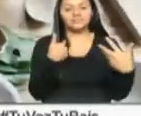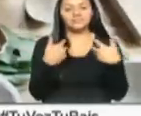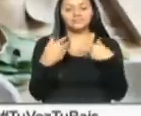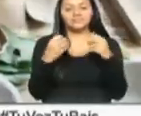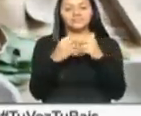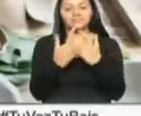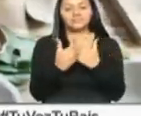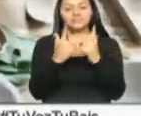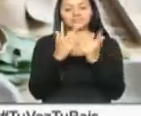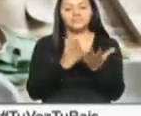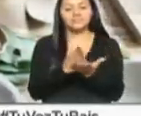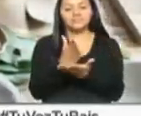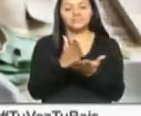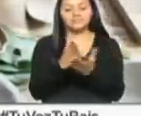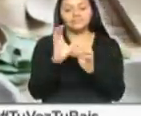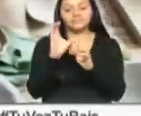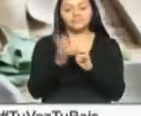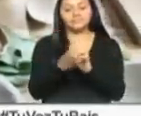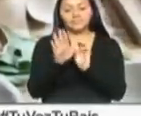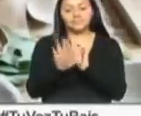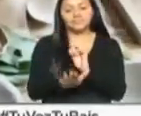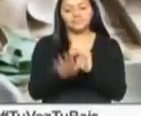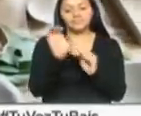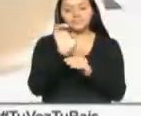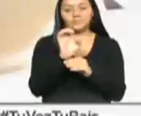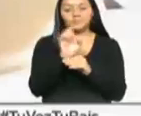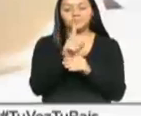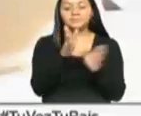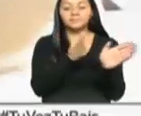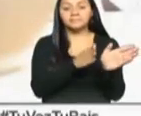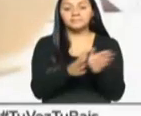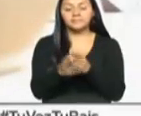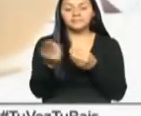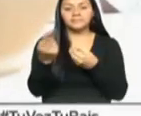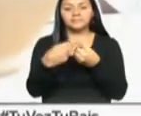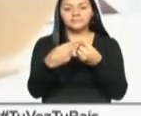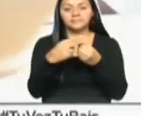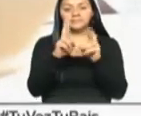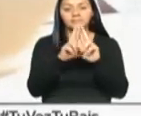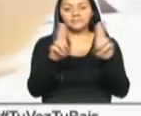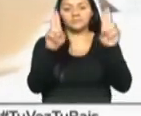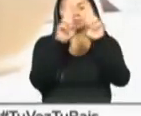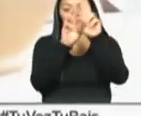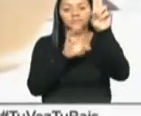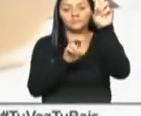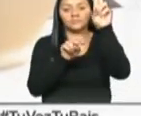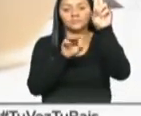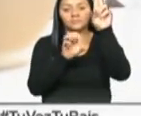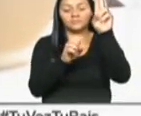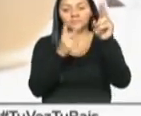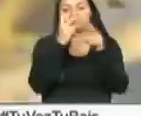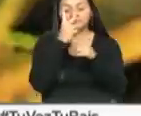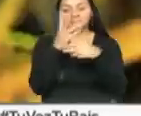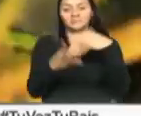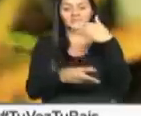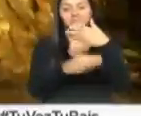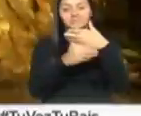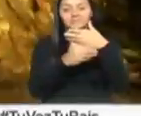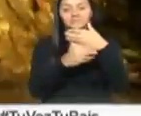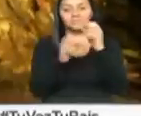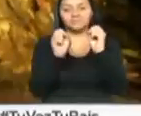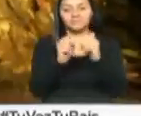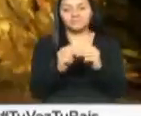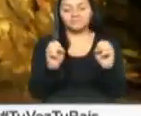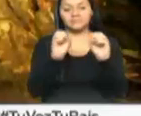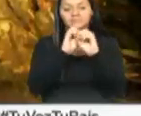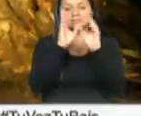libre acceso a la cultura en el país. El programa de participación de la UNESCO presta asistencia complementaria directa a